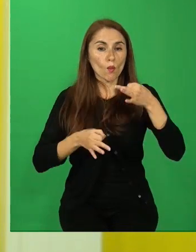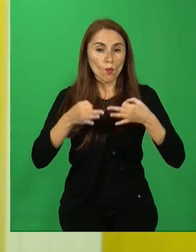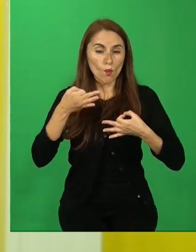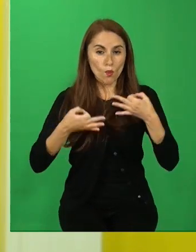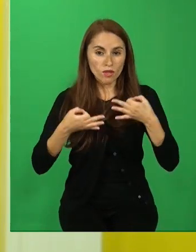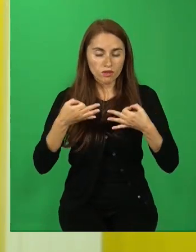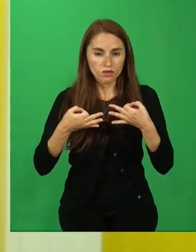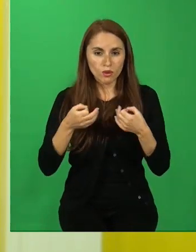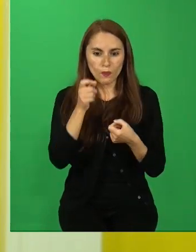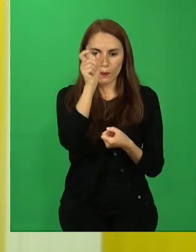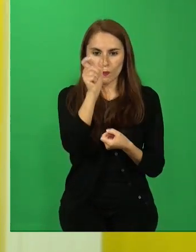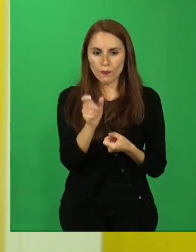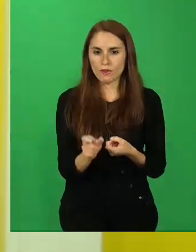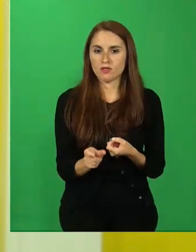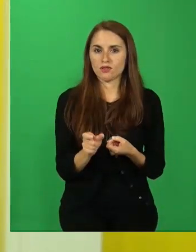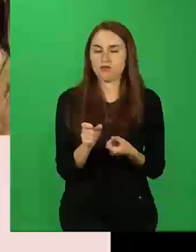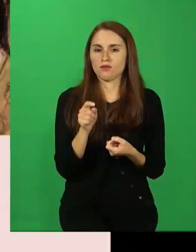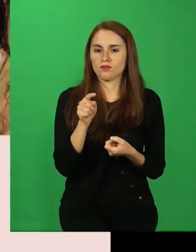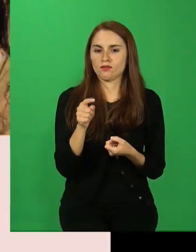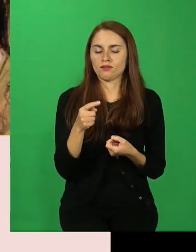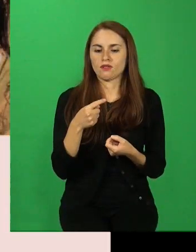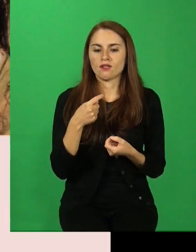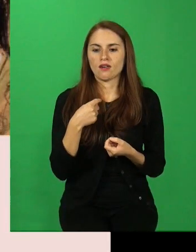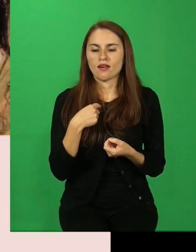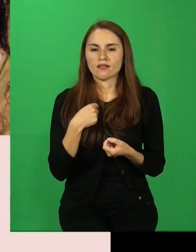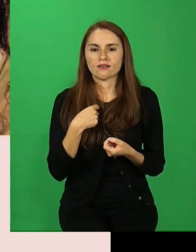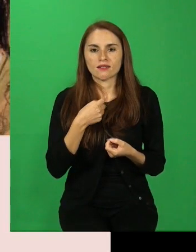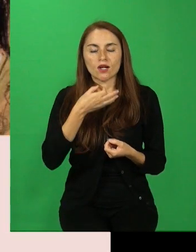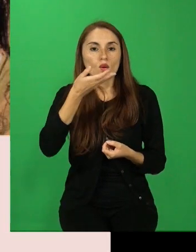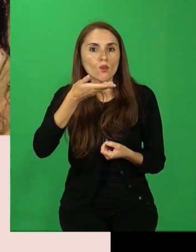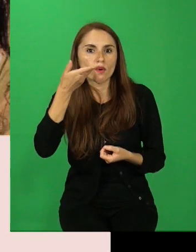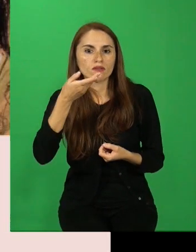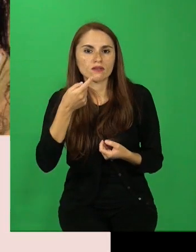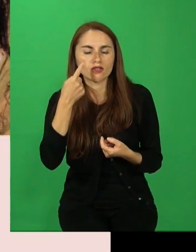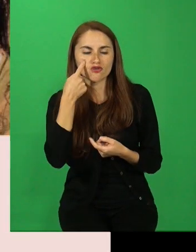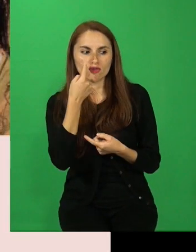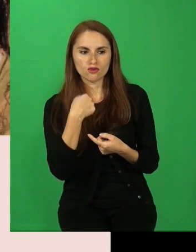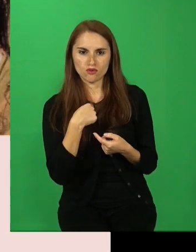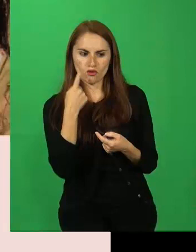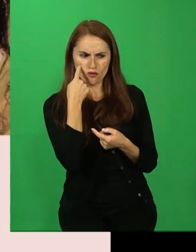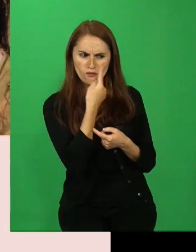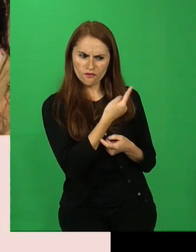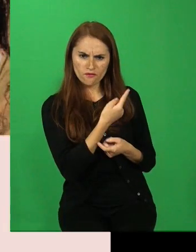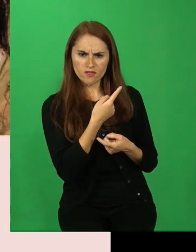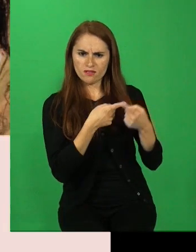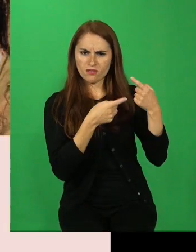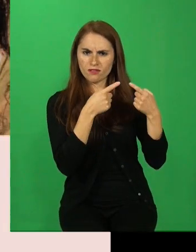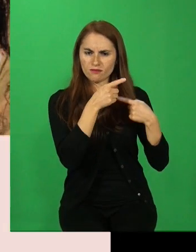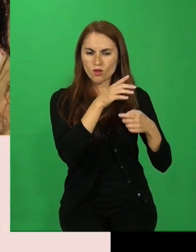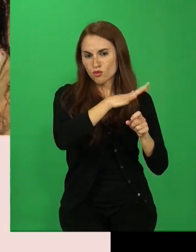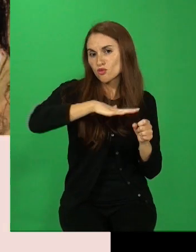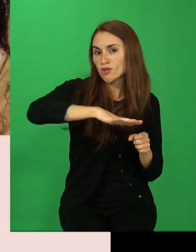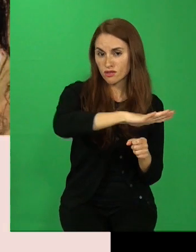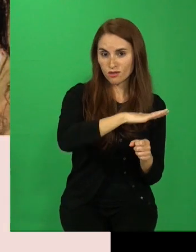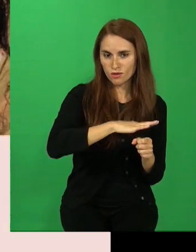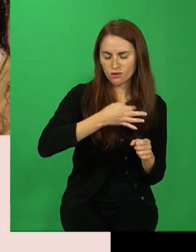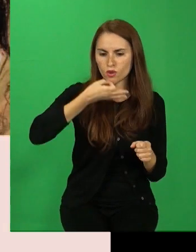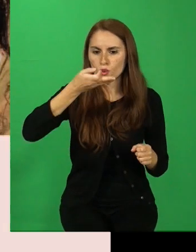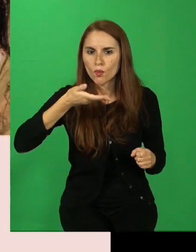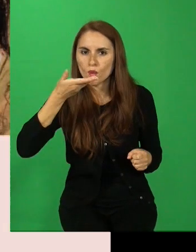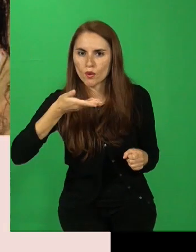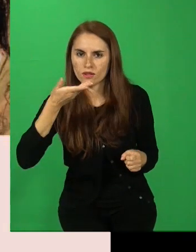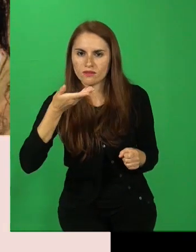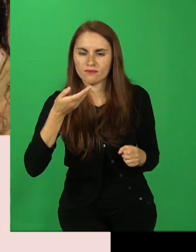Está la persona que hace el rol de testigo. Y eso es lo que ocurre con este tipo de narrador. El narrador testigo